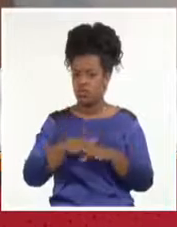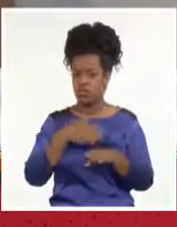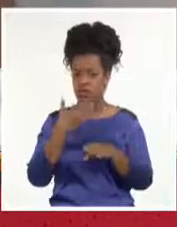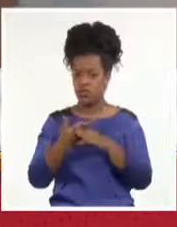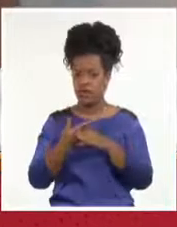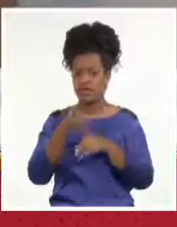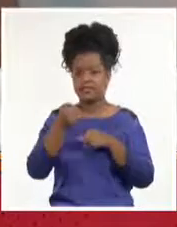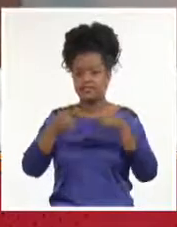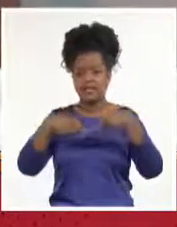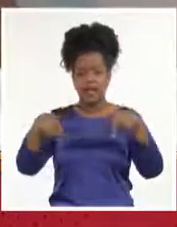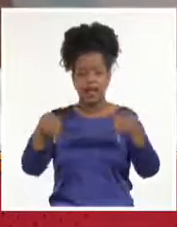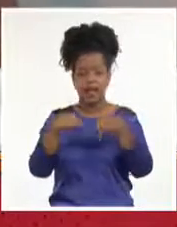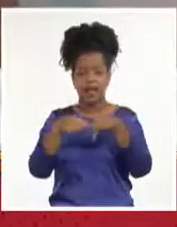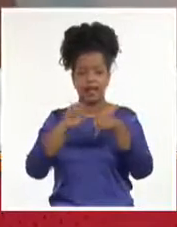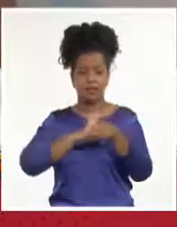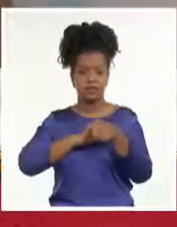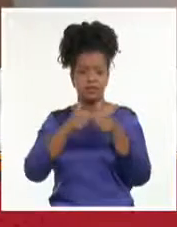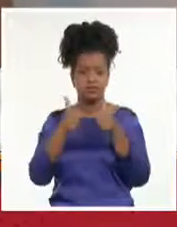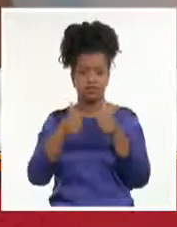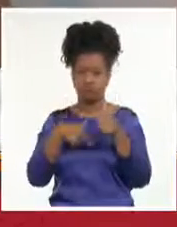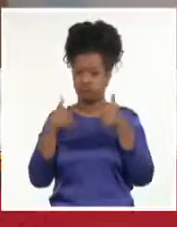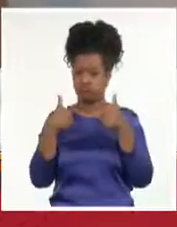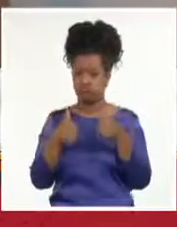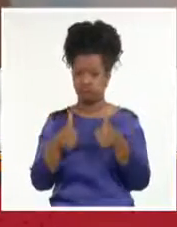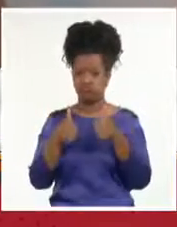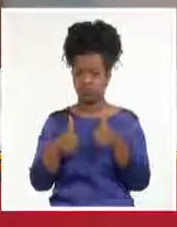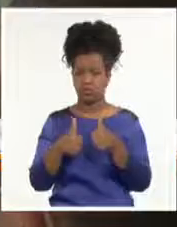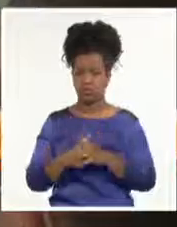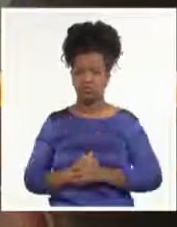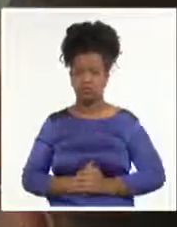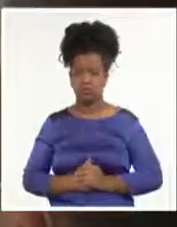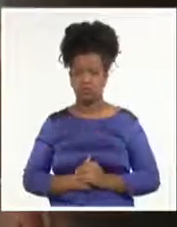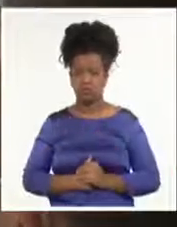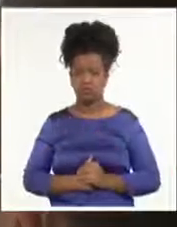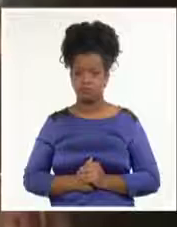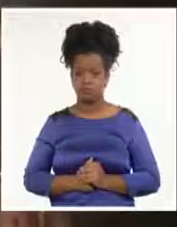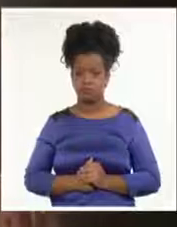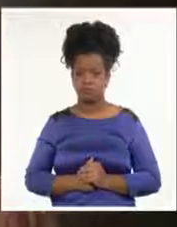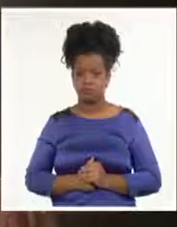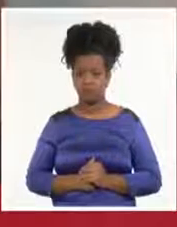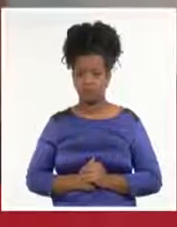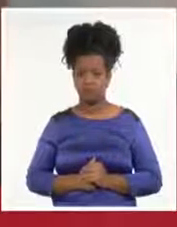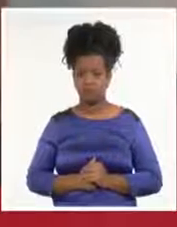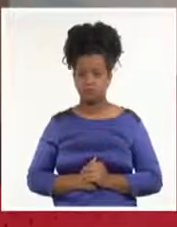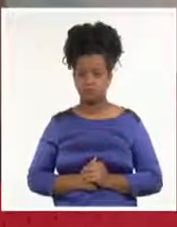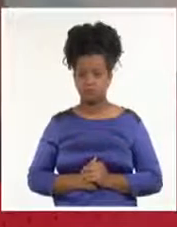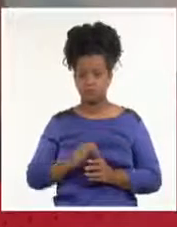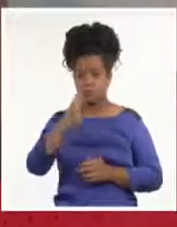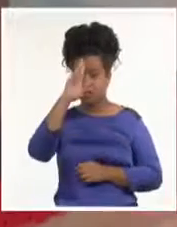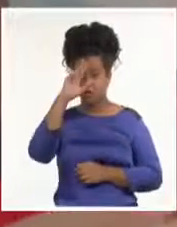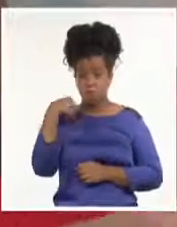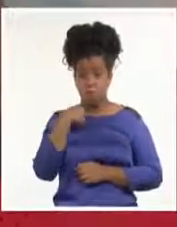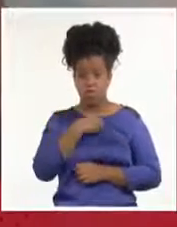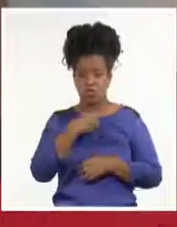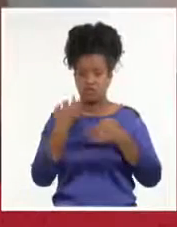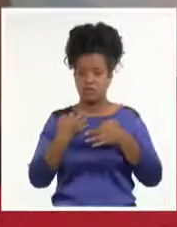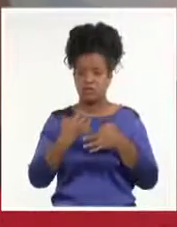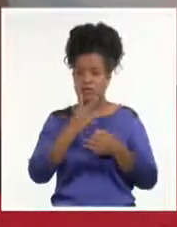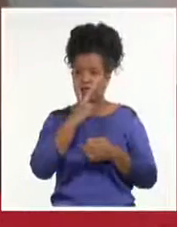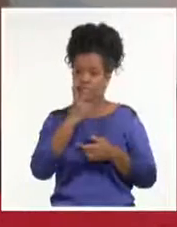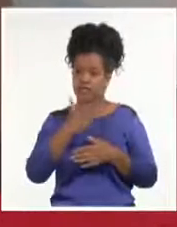sala. Y he estado muy bien, satisfactoriamente. Todos los médicos que se han preocupado por mí han